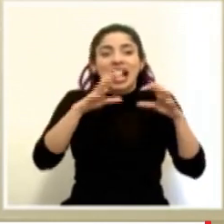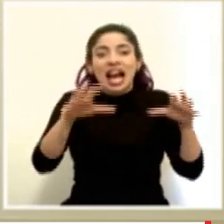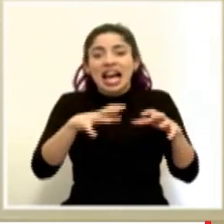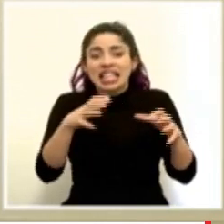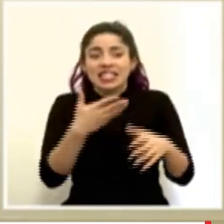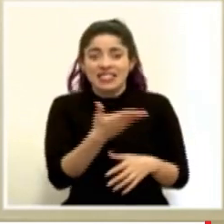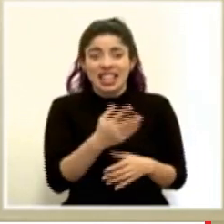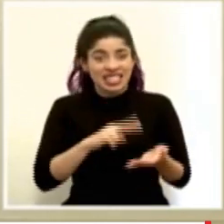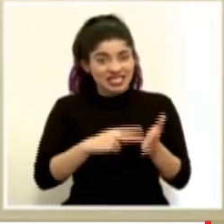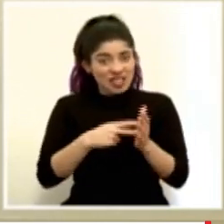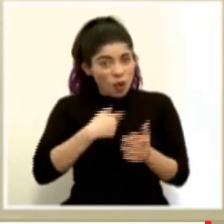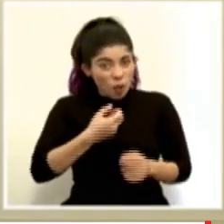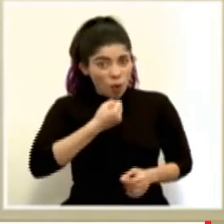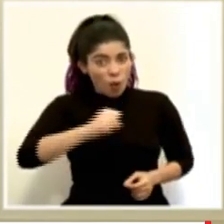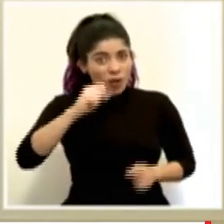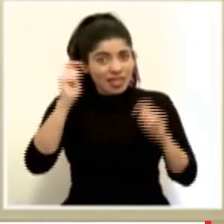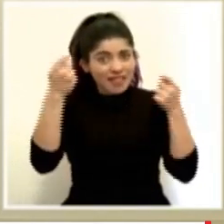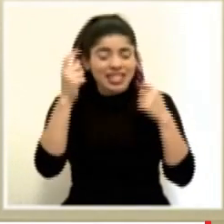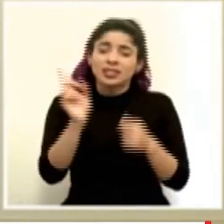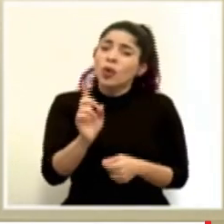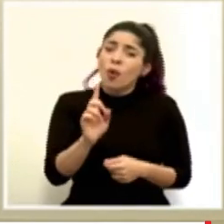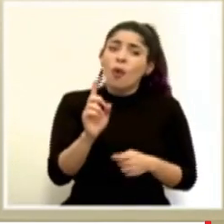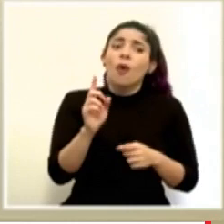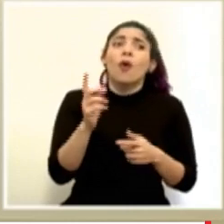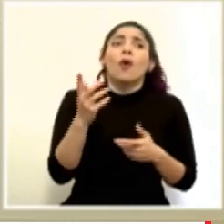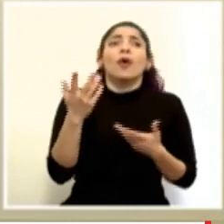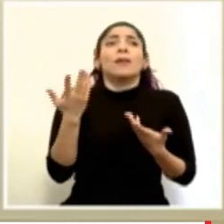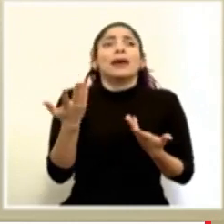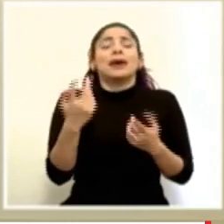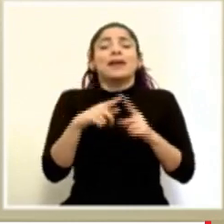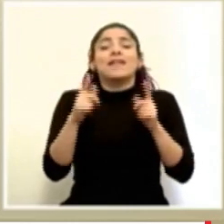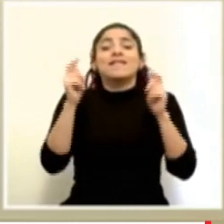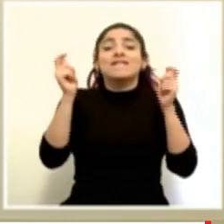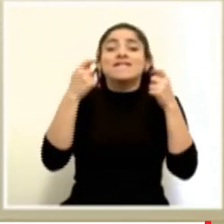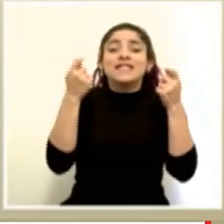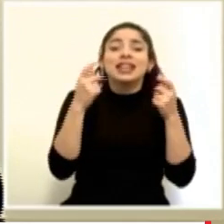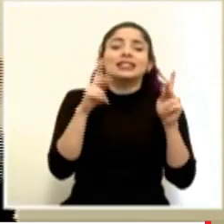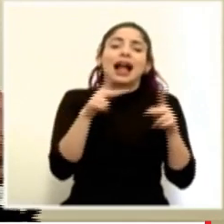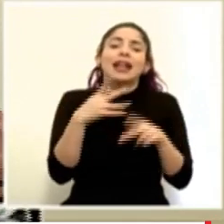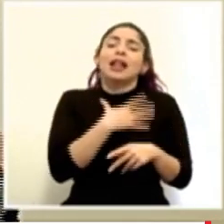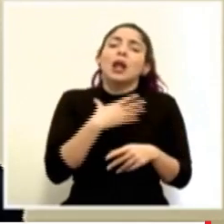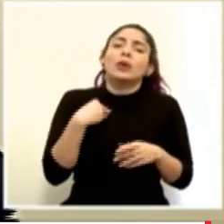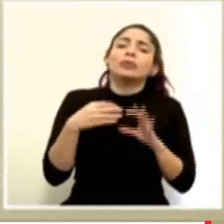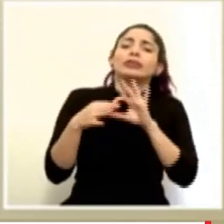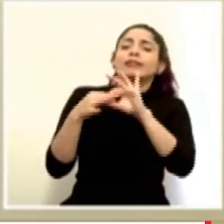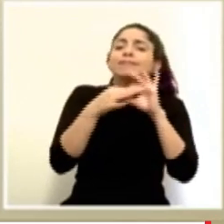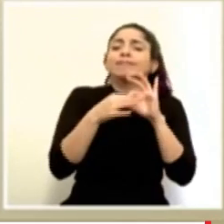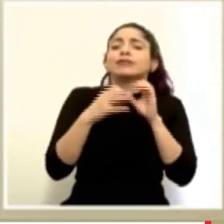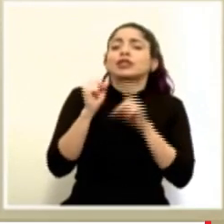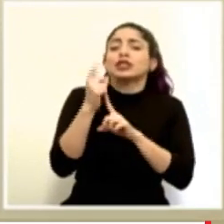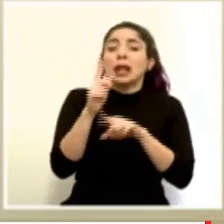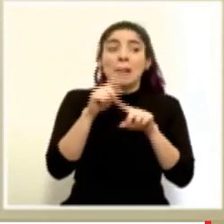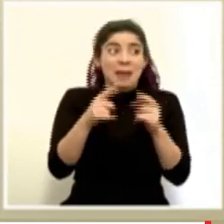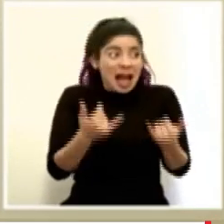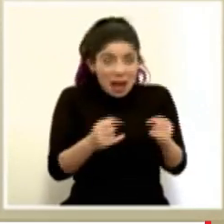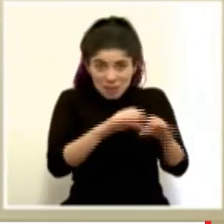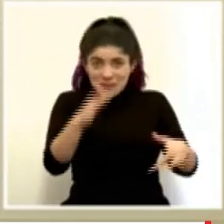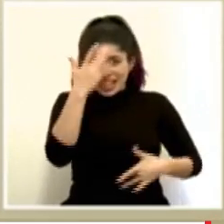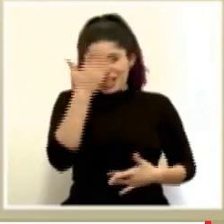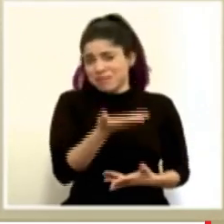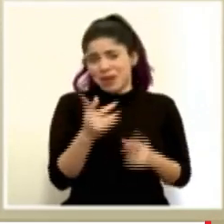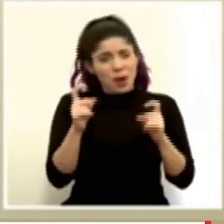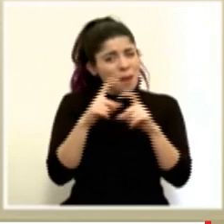que aquí no es que estamos en contra de las fiestas, o sea, las fiestas es parte de lo que nos une, que nos permite socializar, pero en medio de una pandemia es